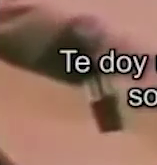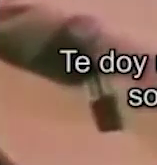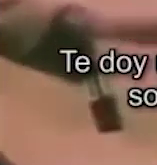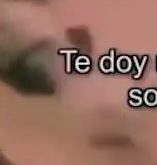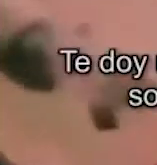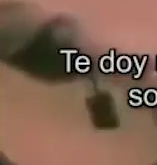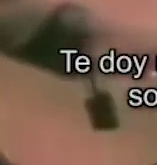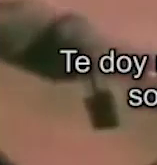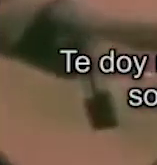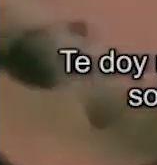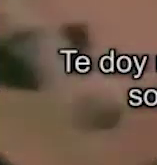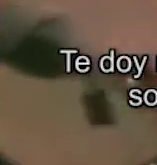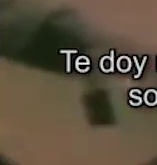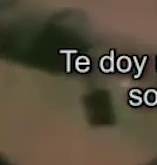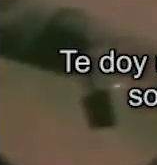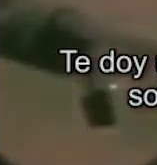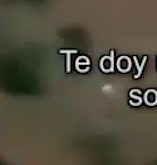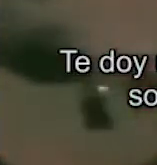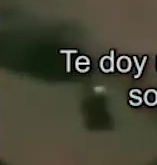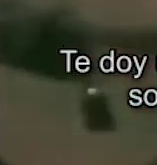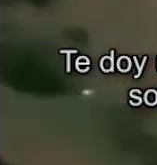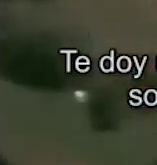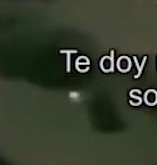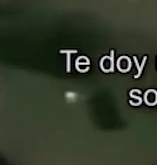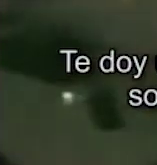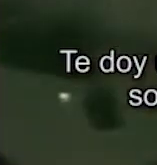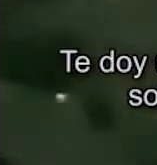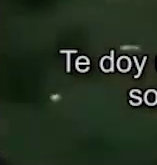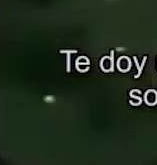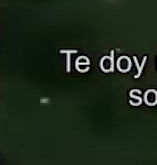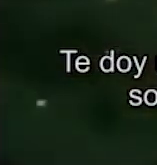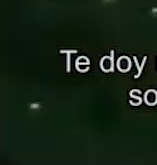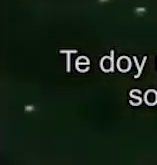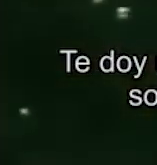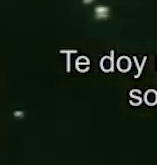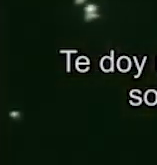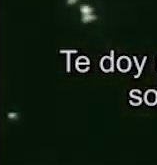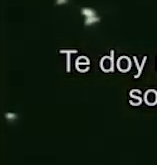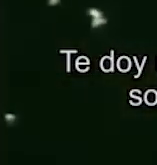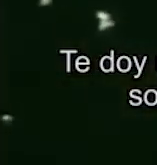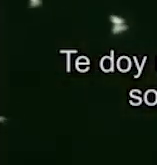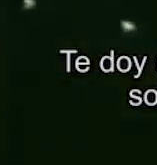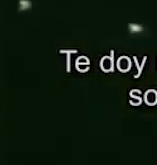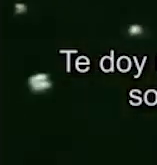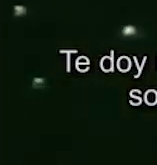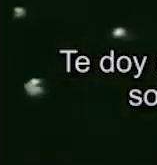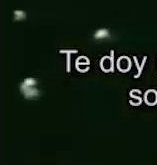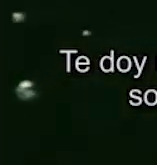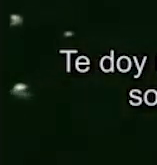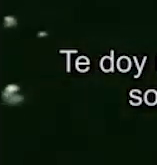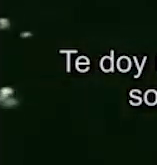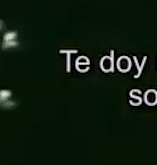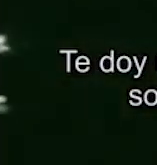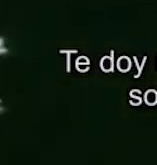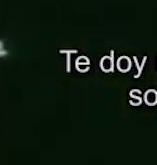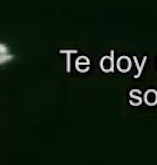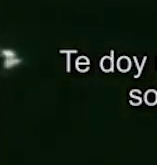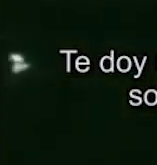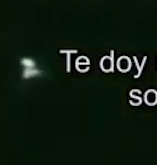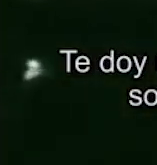Te doy una canción y hago un discurso sobre mis dejes.